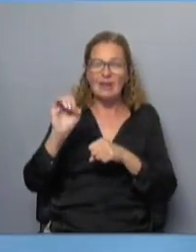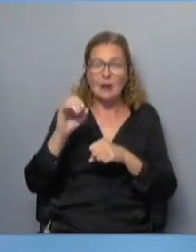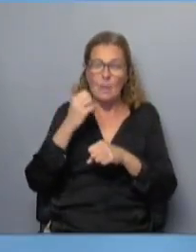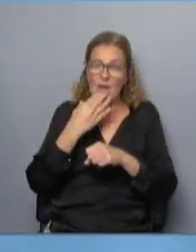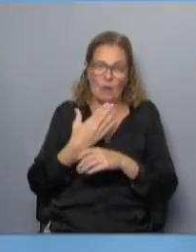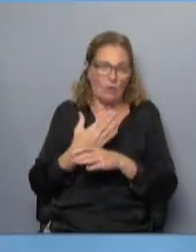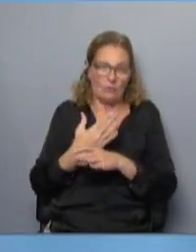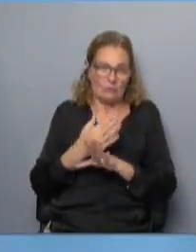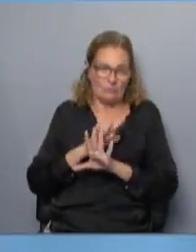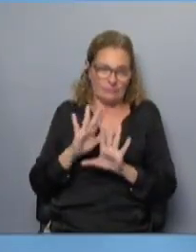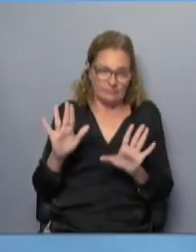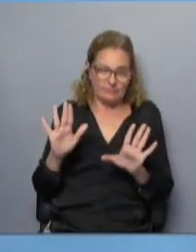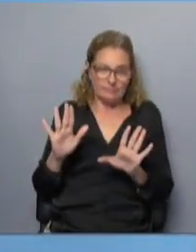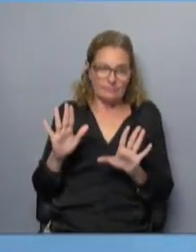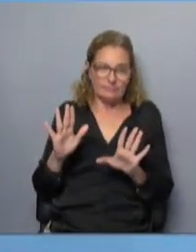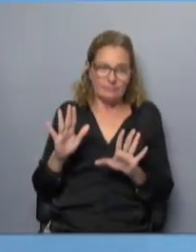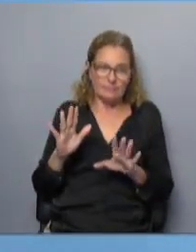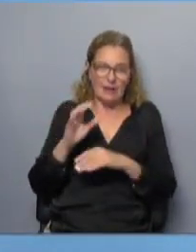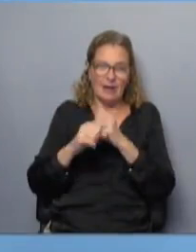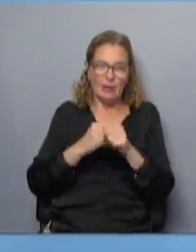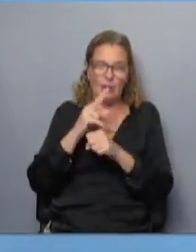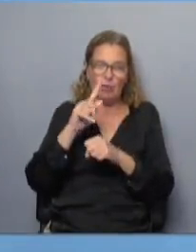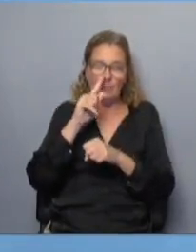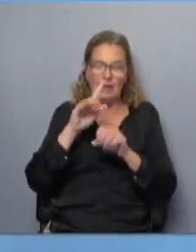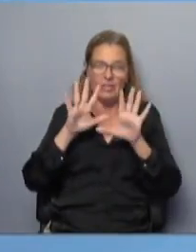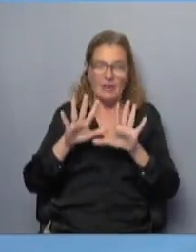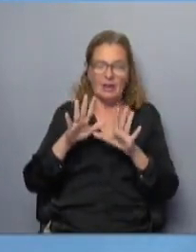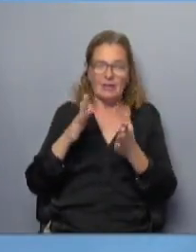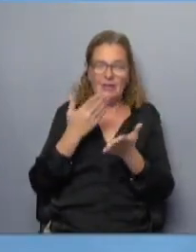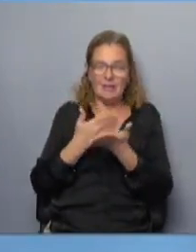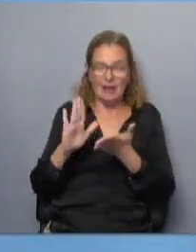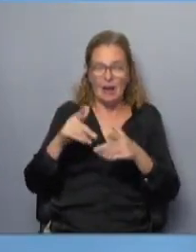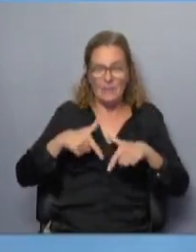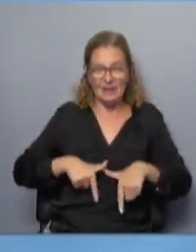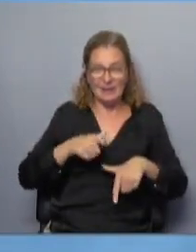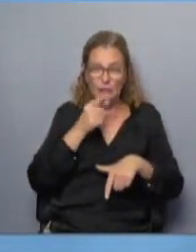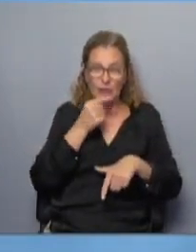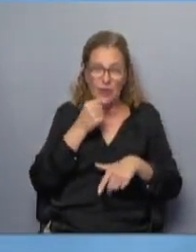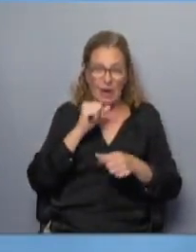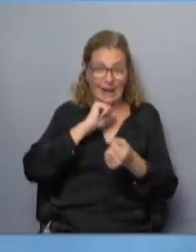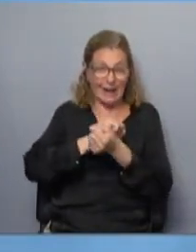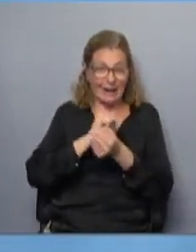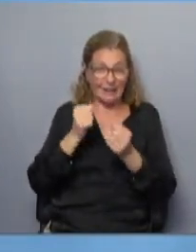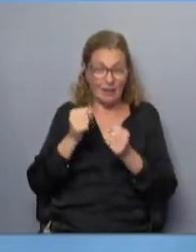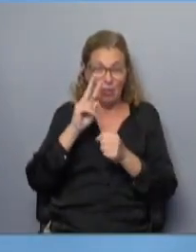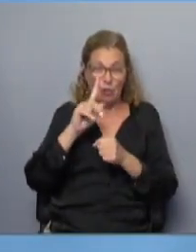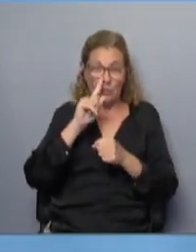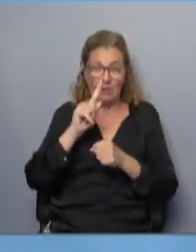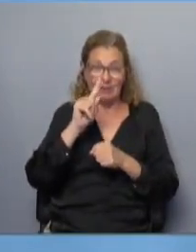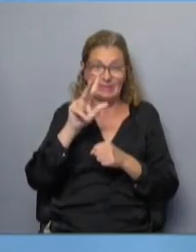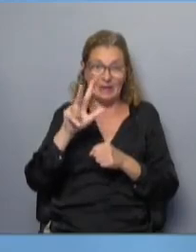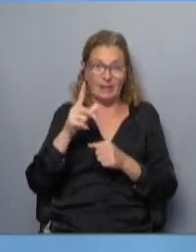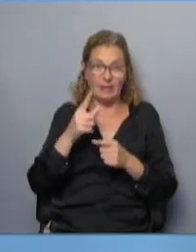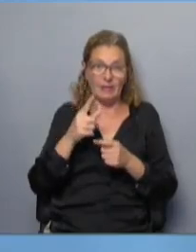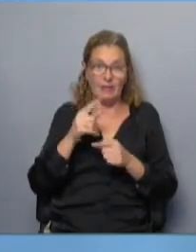pasó en el 2010 el partido político se vieron sacar la calle ministerio de interior y el 2013 por alguna razón